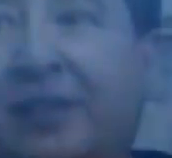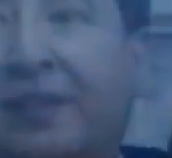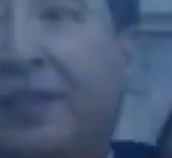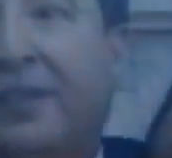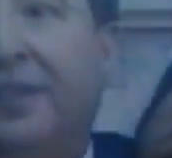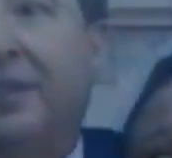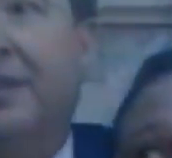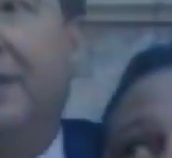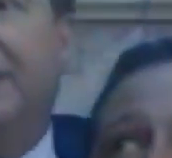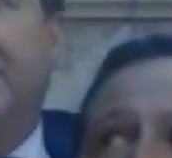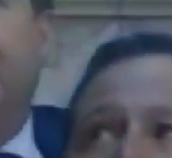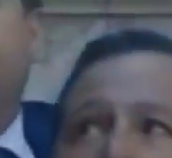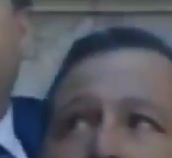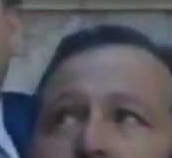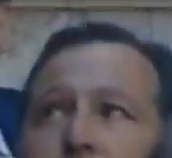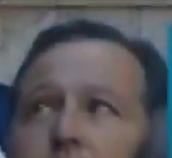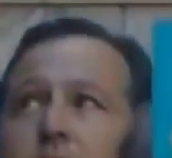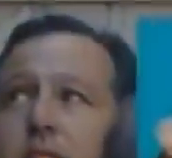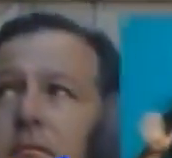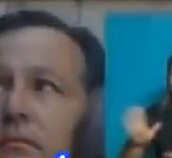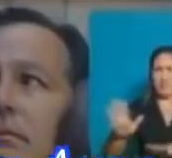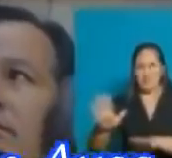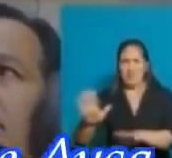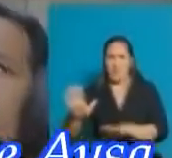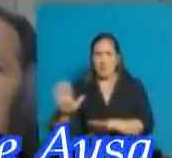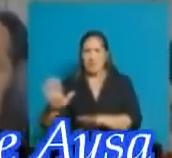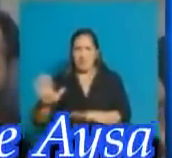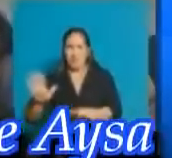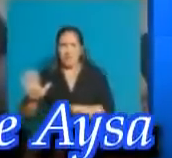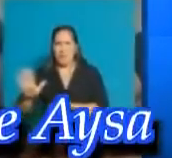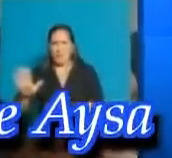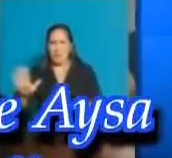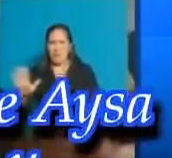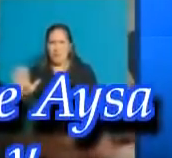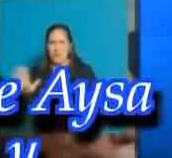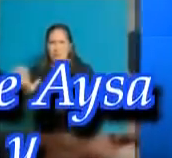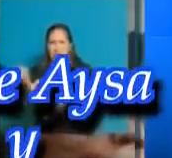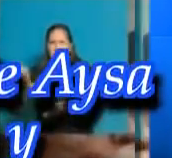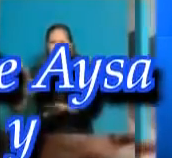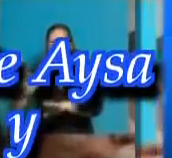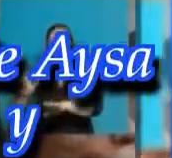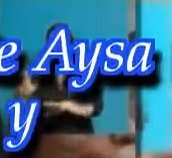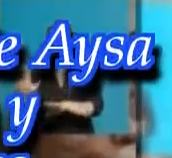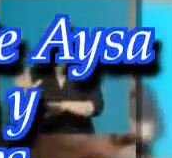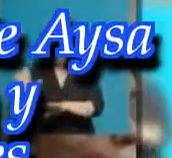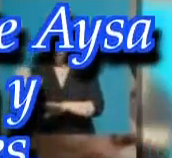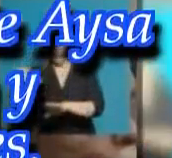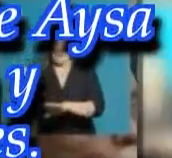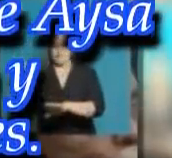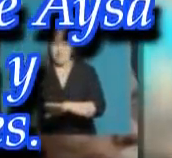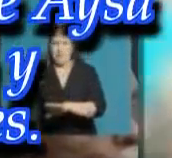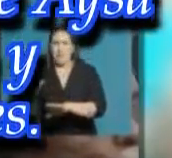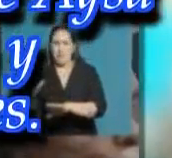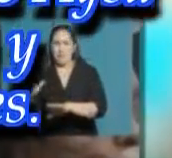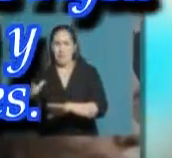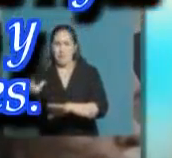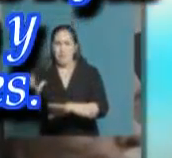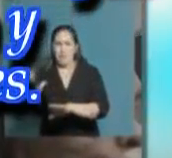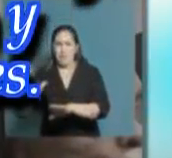De esta manera la exfuncionaria de AISA interrumpió a Macri gritando y